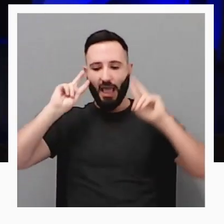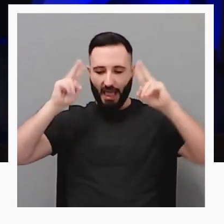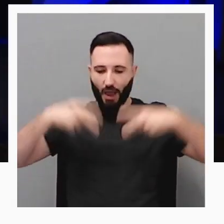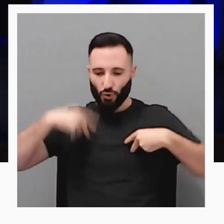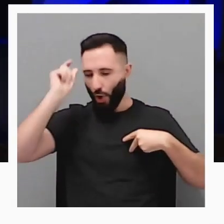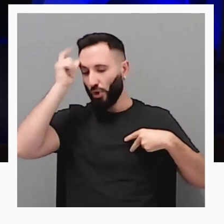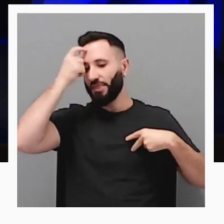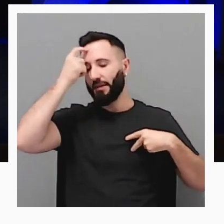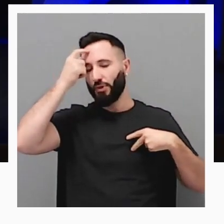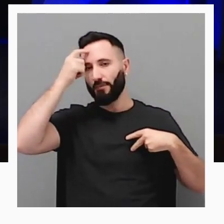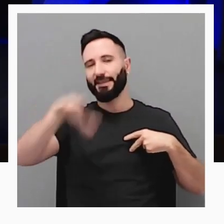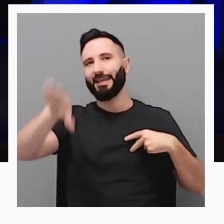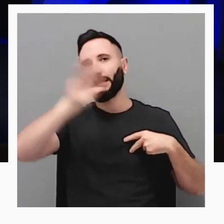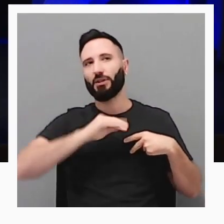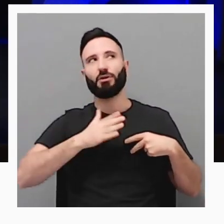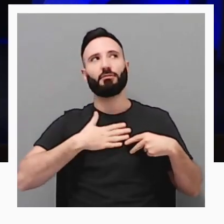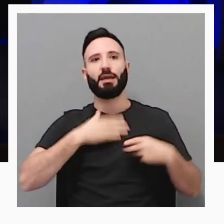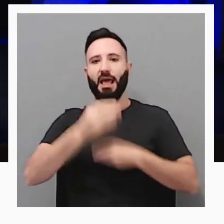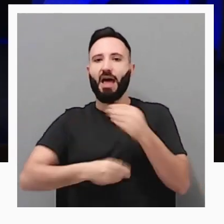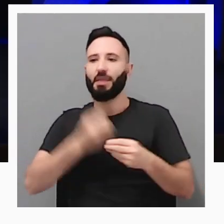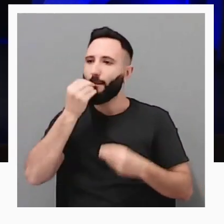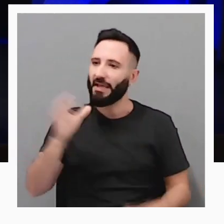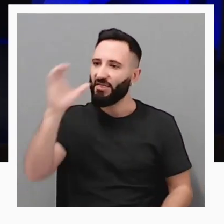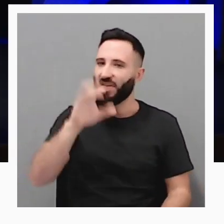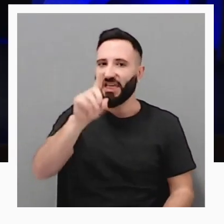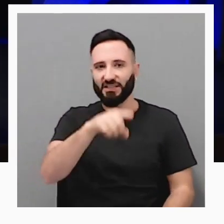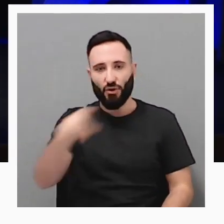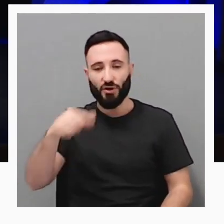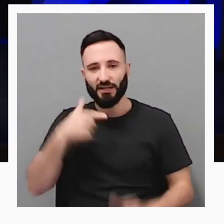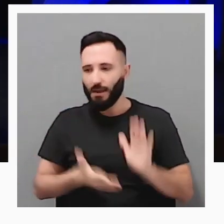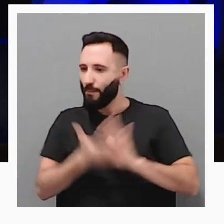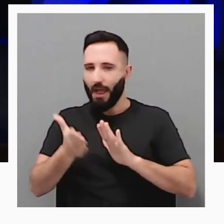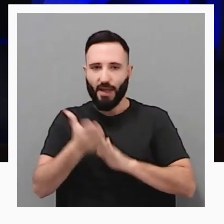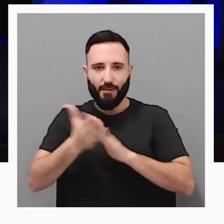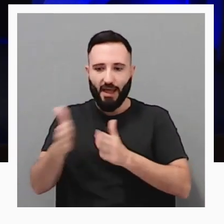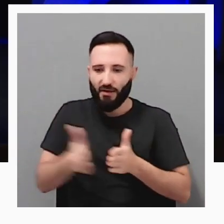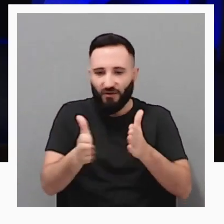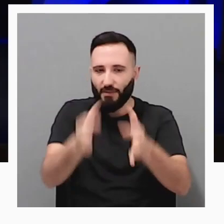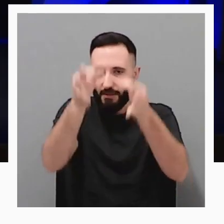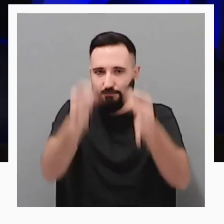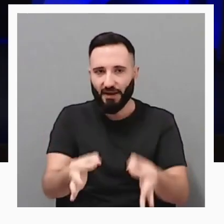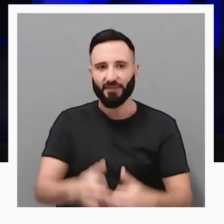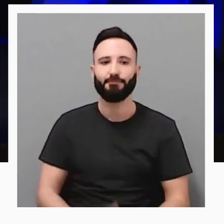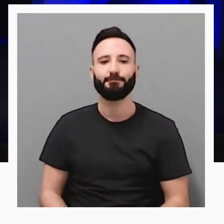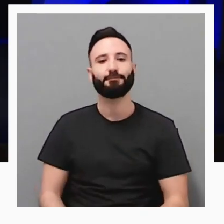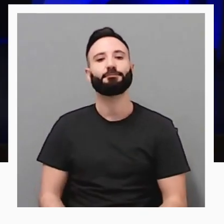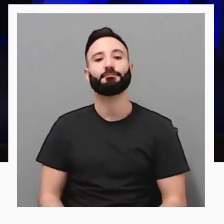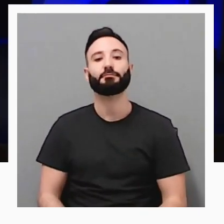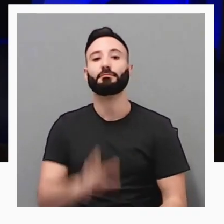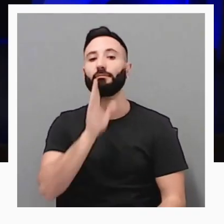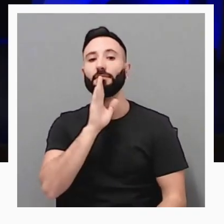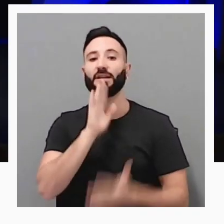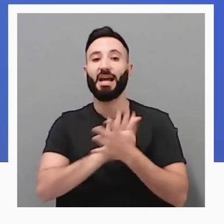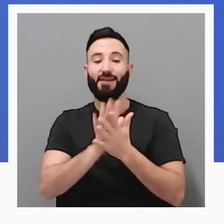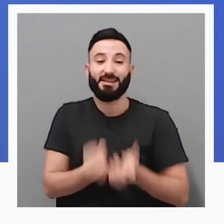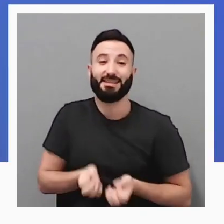percepción de lo bien que se les da a ellos y a ellas la ciencia. Entonces, sabemos que vamos en la dirección correcta. Como he contado muchas cosas,